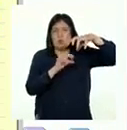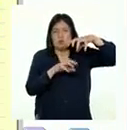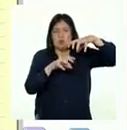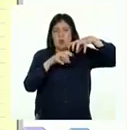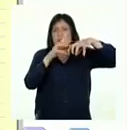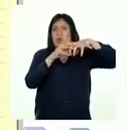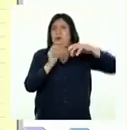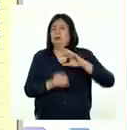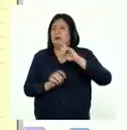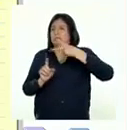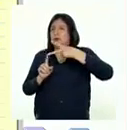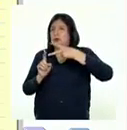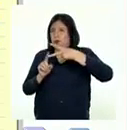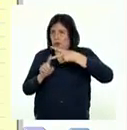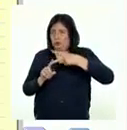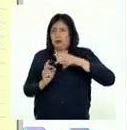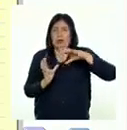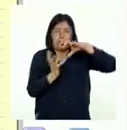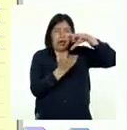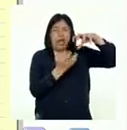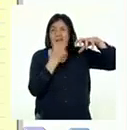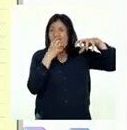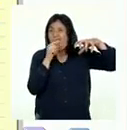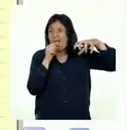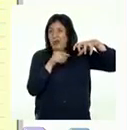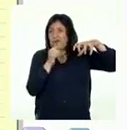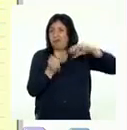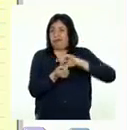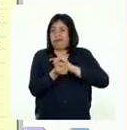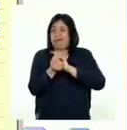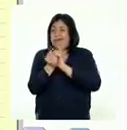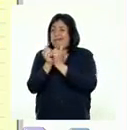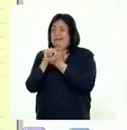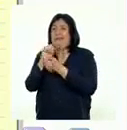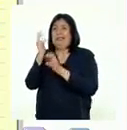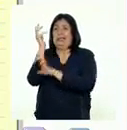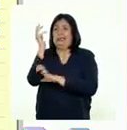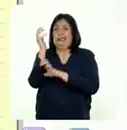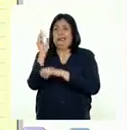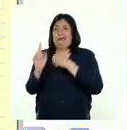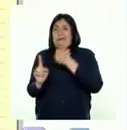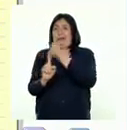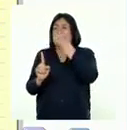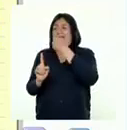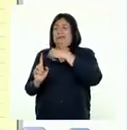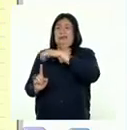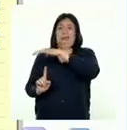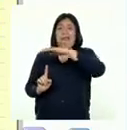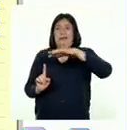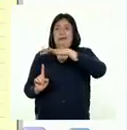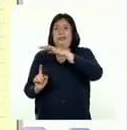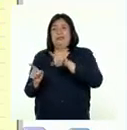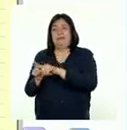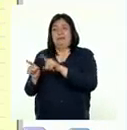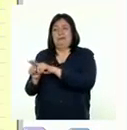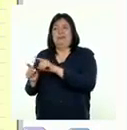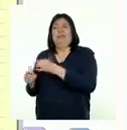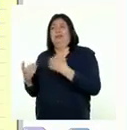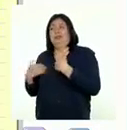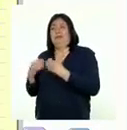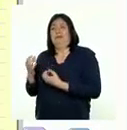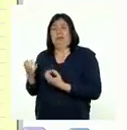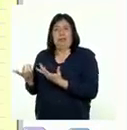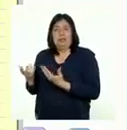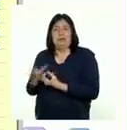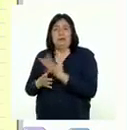Número 2. El calentamiento global está alterando las estaciones e impactando en el ambiente y en los seres vivos.